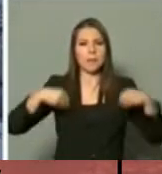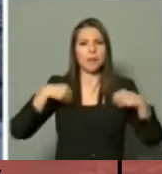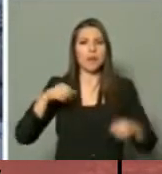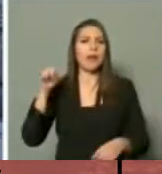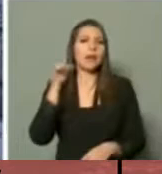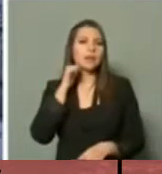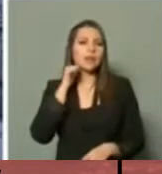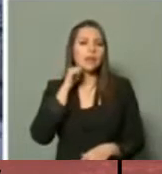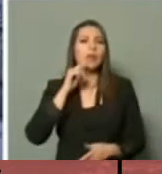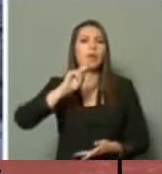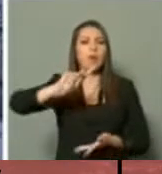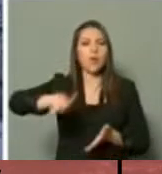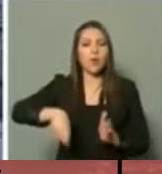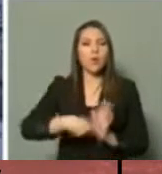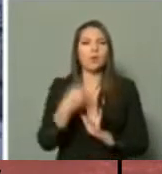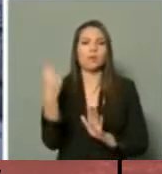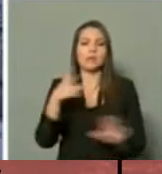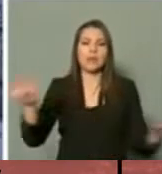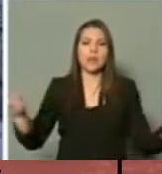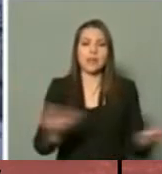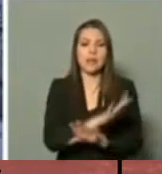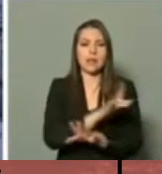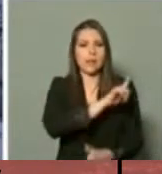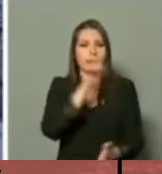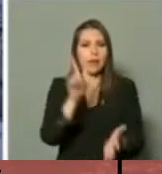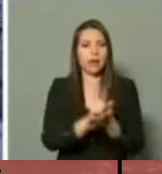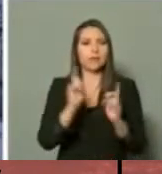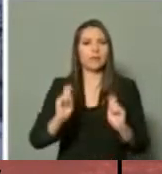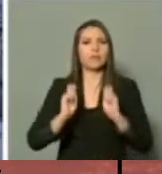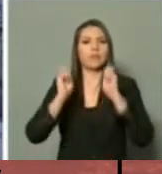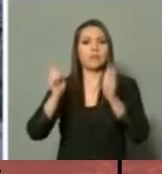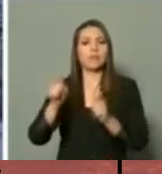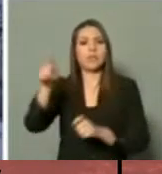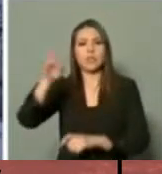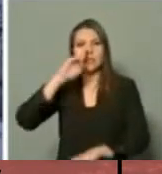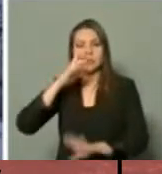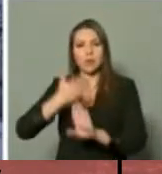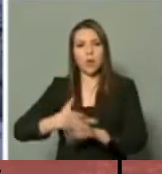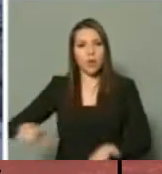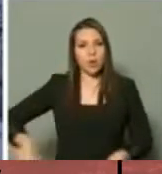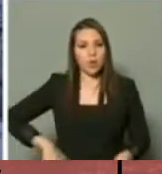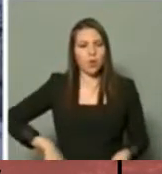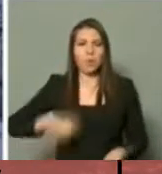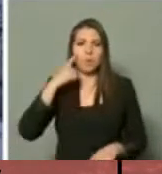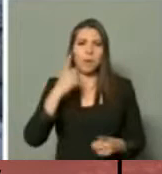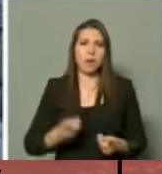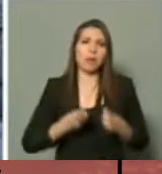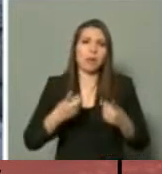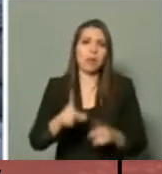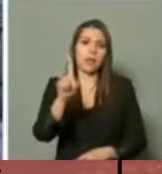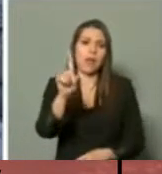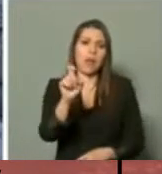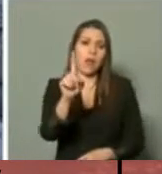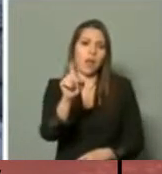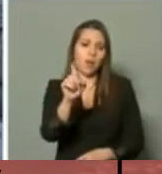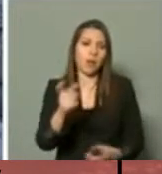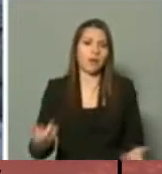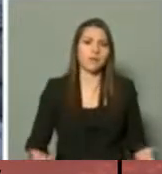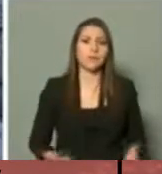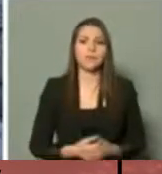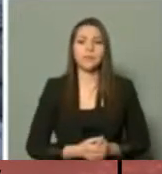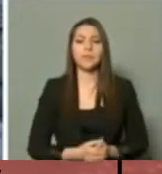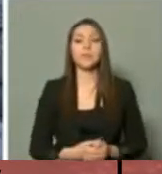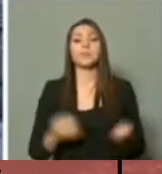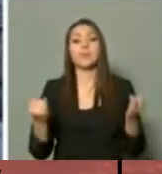poder revocar dicha ley y otorgarle la facultad al gobierno de que nos brinde el vital líquido. Asimismo, en materia